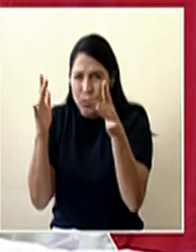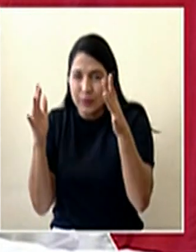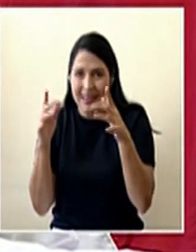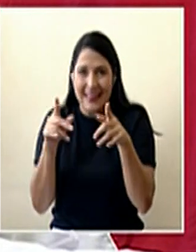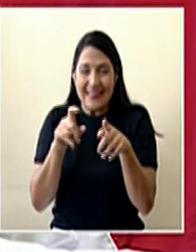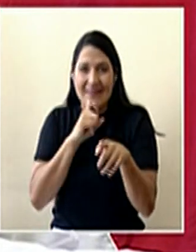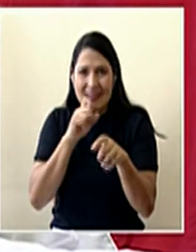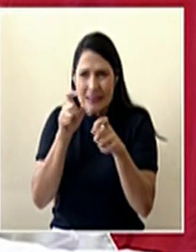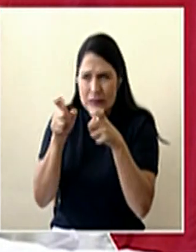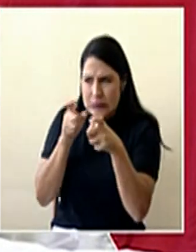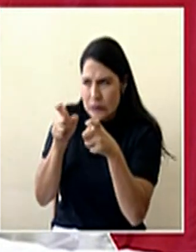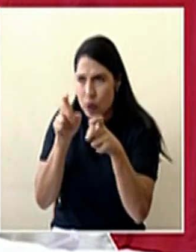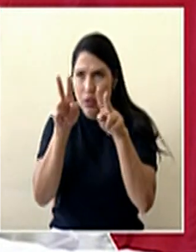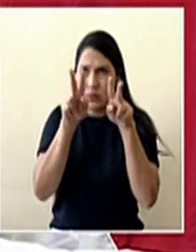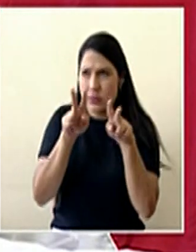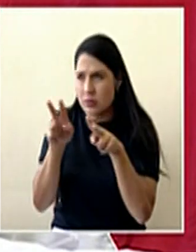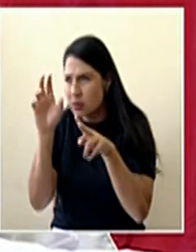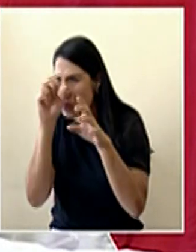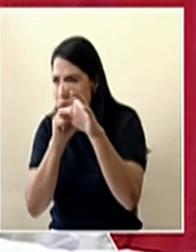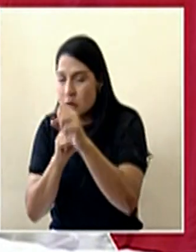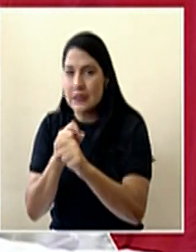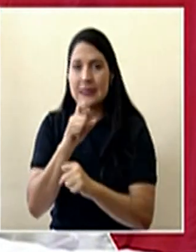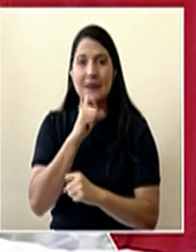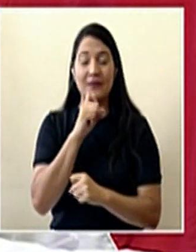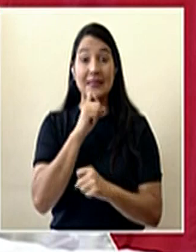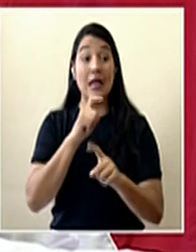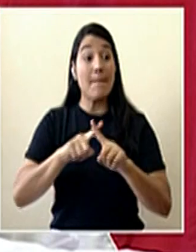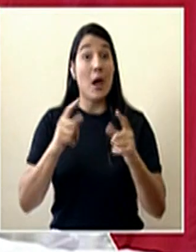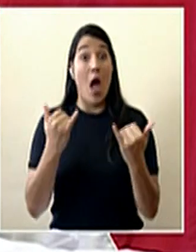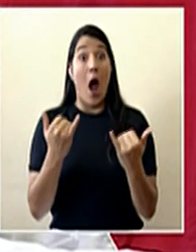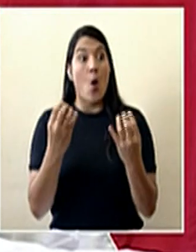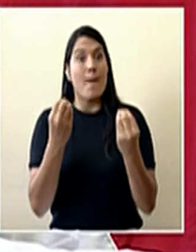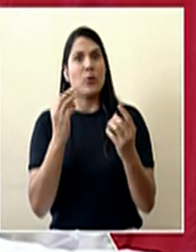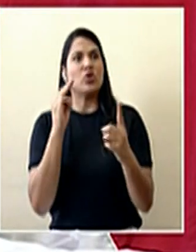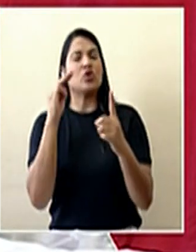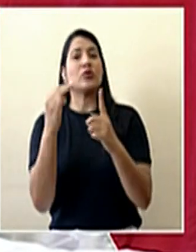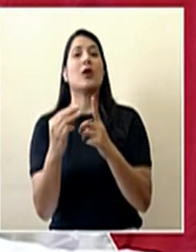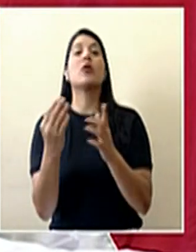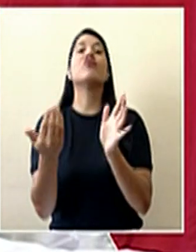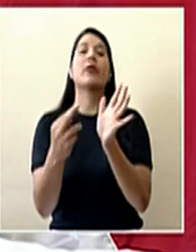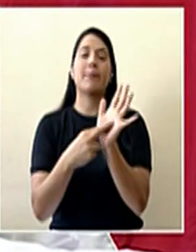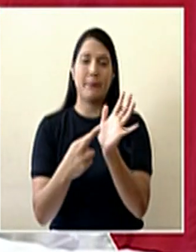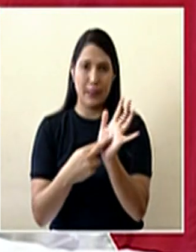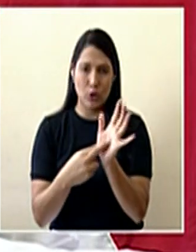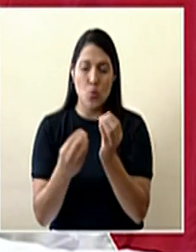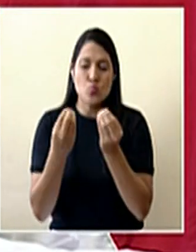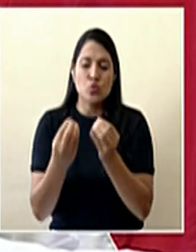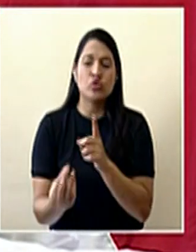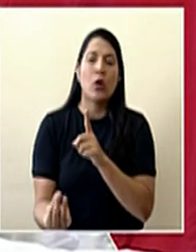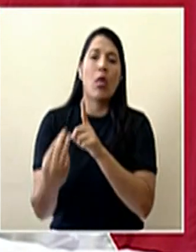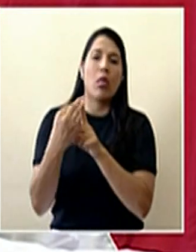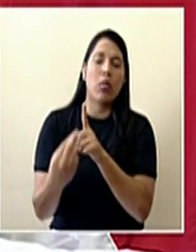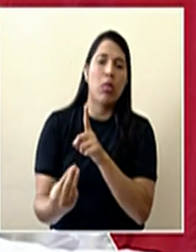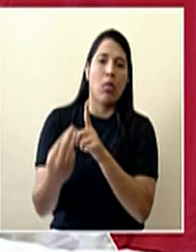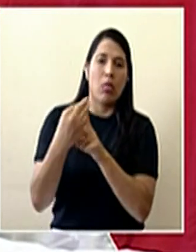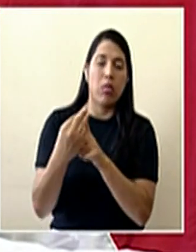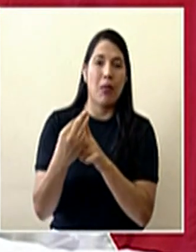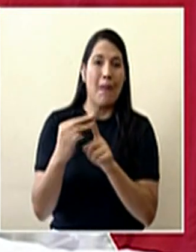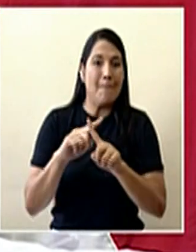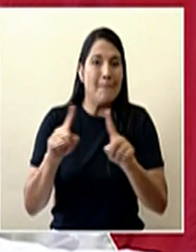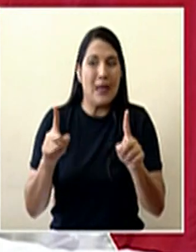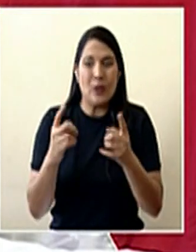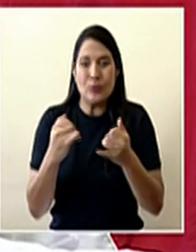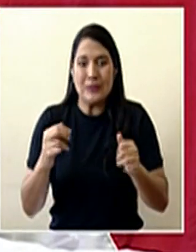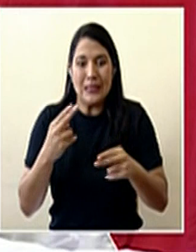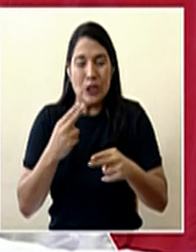hay muchos mensajes que están circulando en redes sociales anónimos, que pueden ser reales o pueden ser